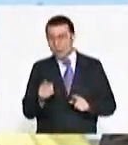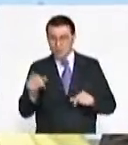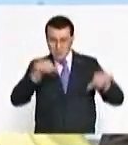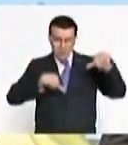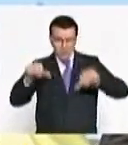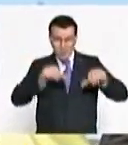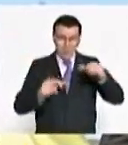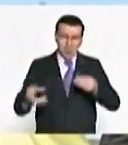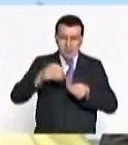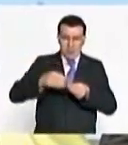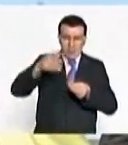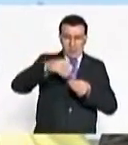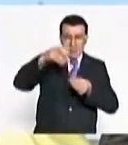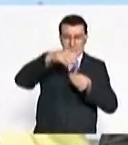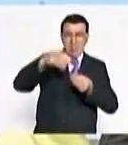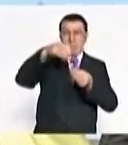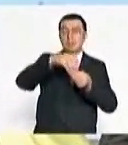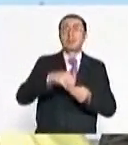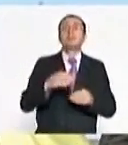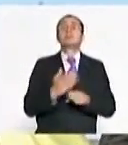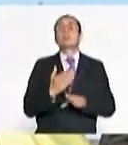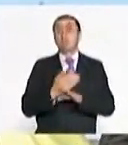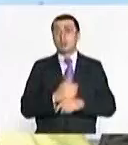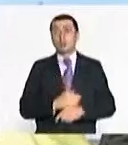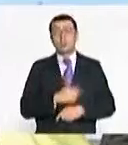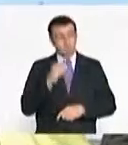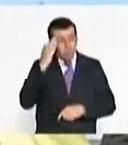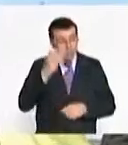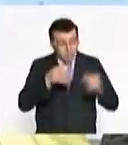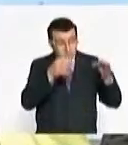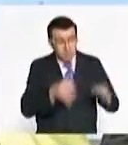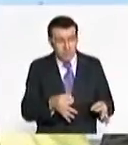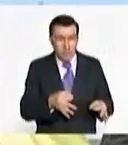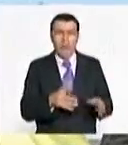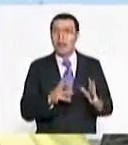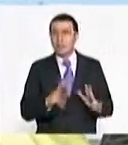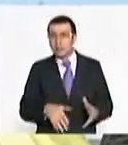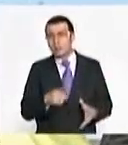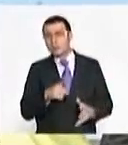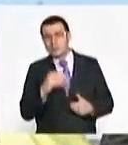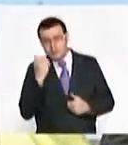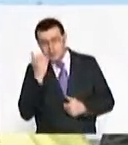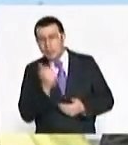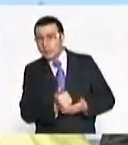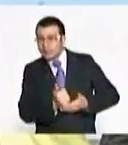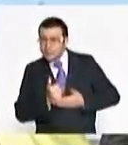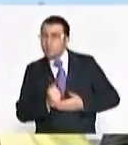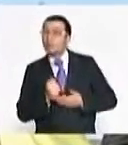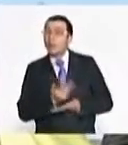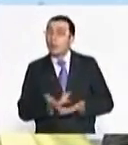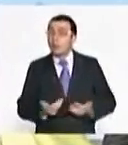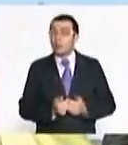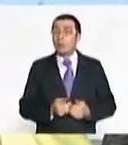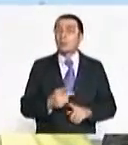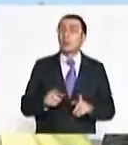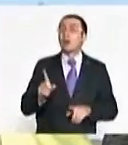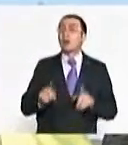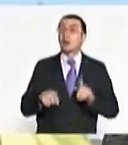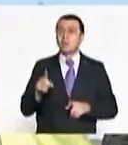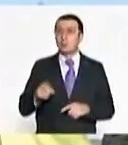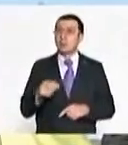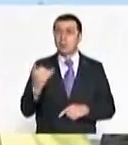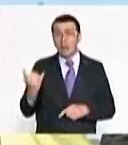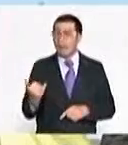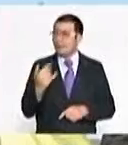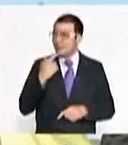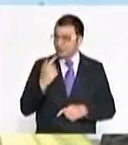Y no, pues uno sabe que si es para eso, sabe uno qué tipo de patologías puede servir. Pero hasta para las uñas lo mandan, que